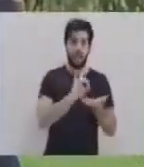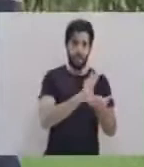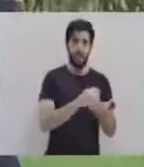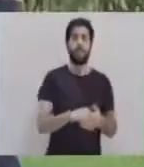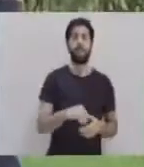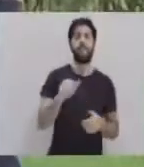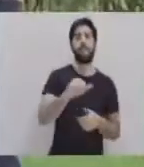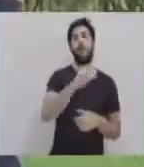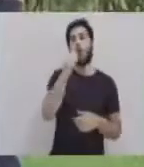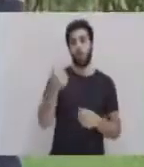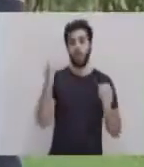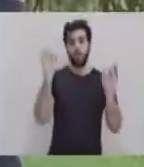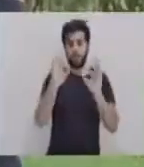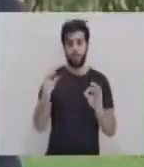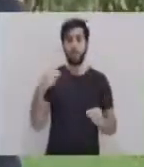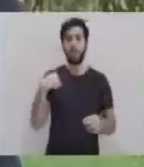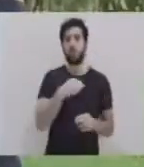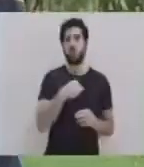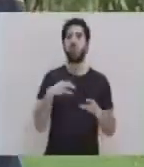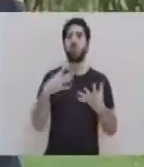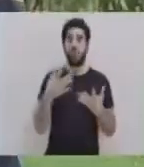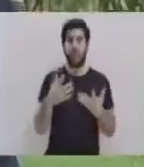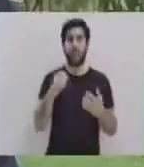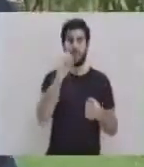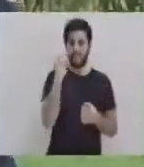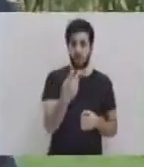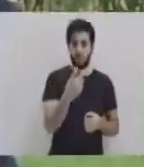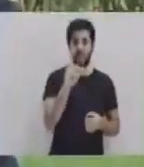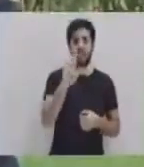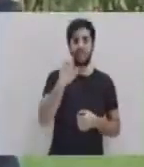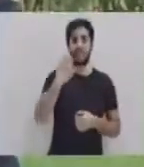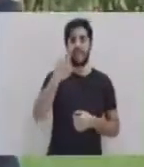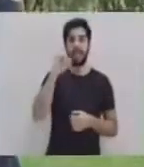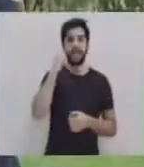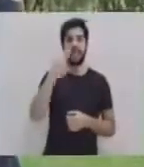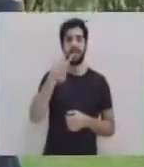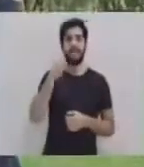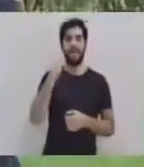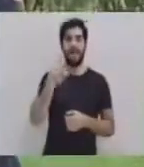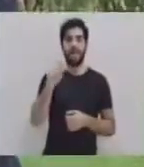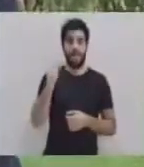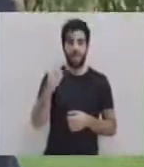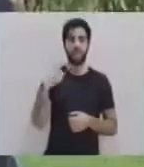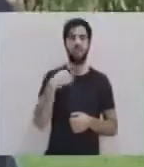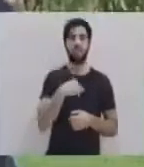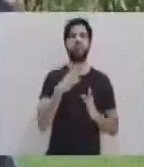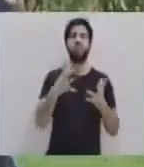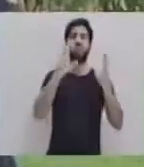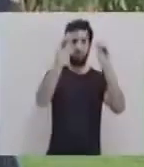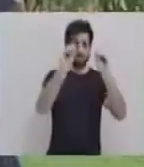para ello no vamos a tomar la función original, sino que tomamos como base la primera derivada.